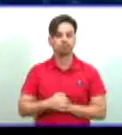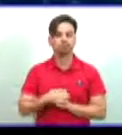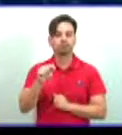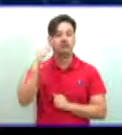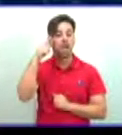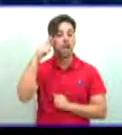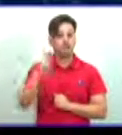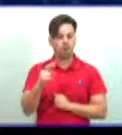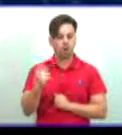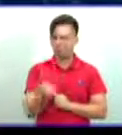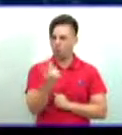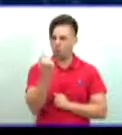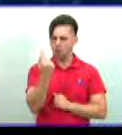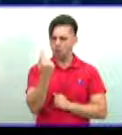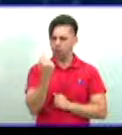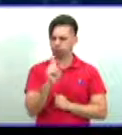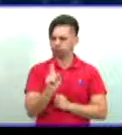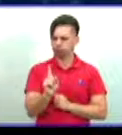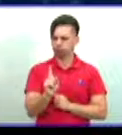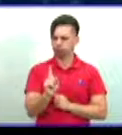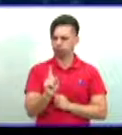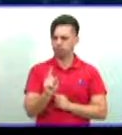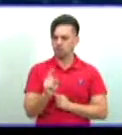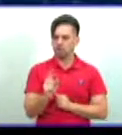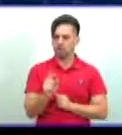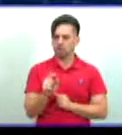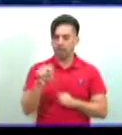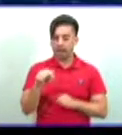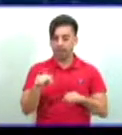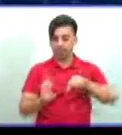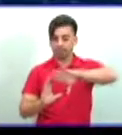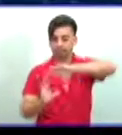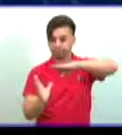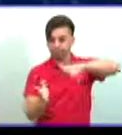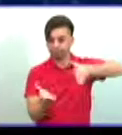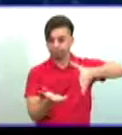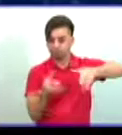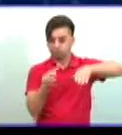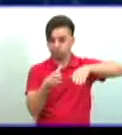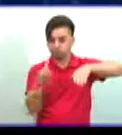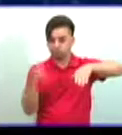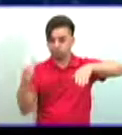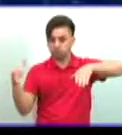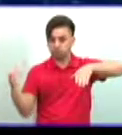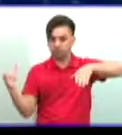que compone la atmósfera, pero sí en la que interactuamos los seres humanos.